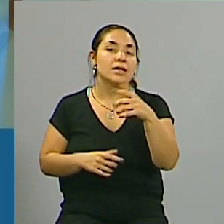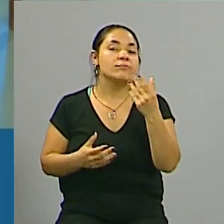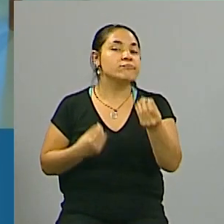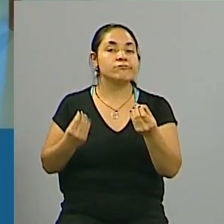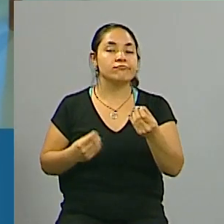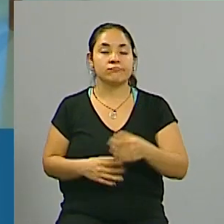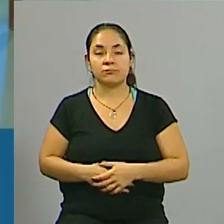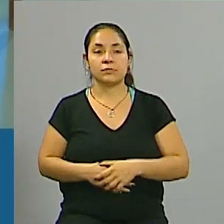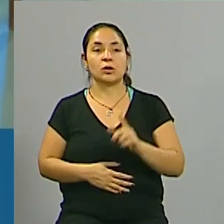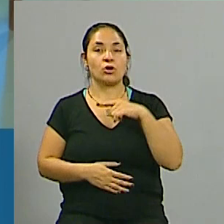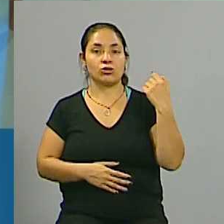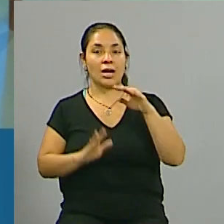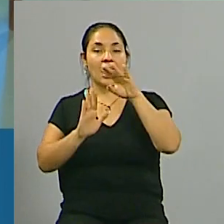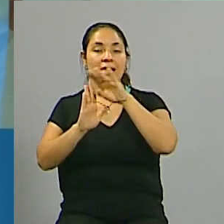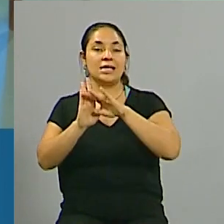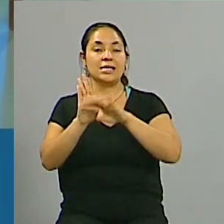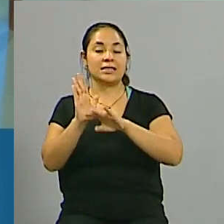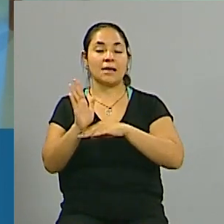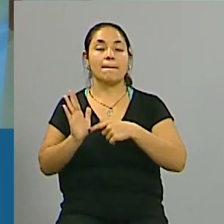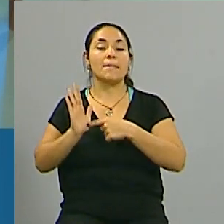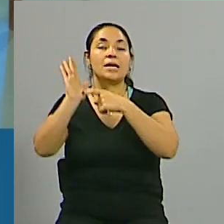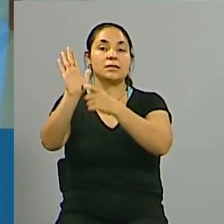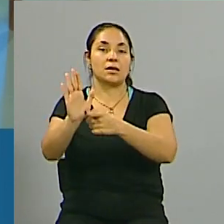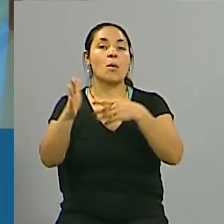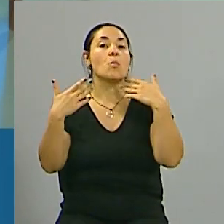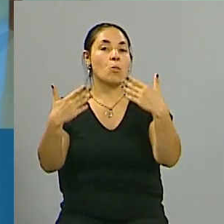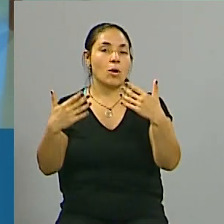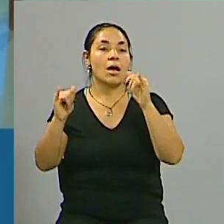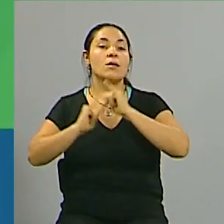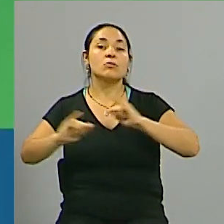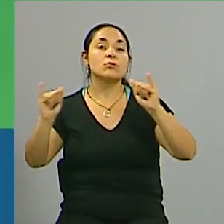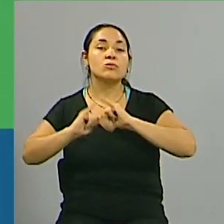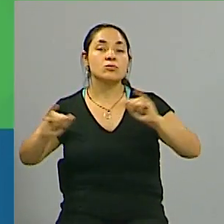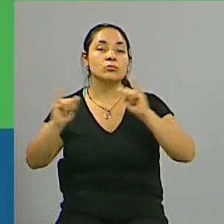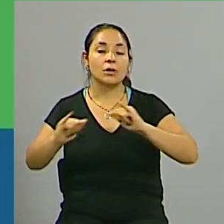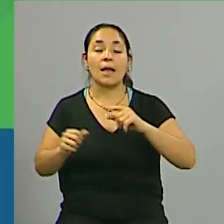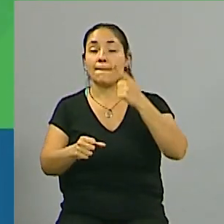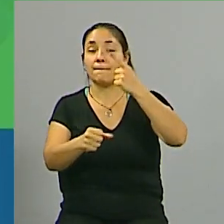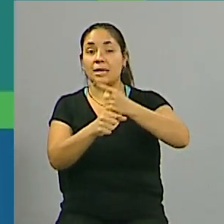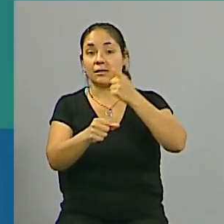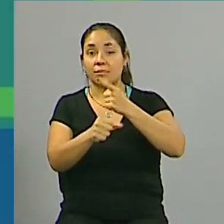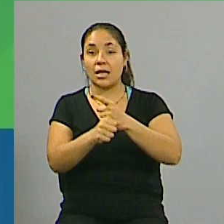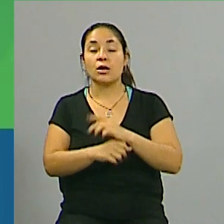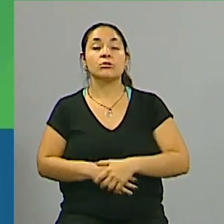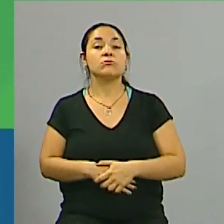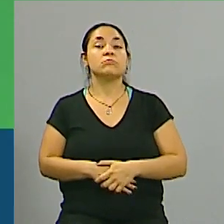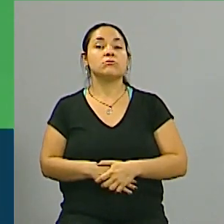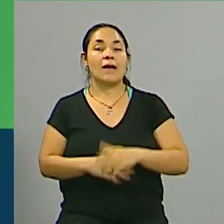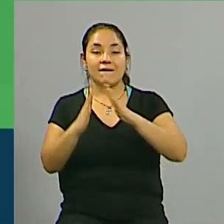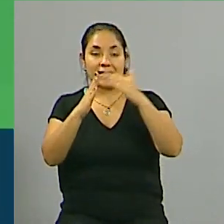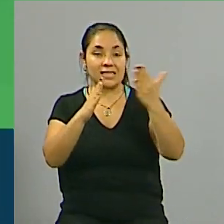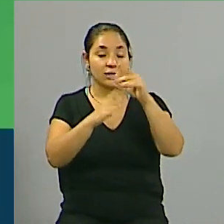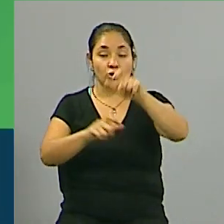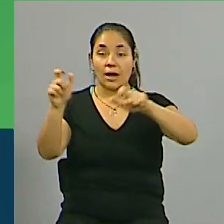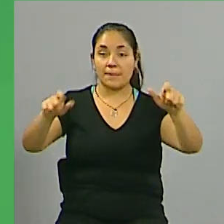la presentación del ISTE y cuando se nos habilitó a caminar con la campaña, lo primero fue capacitar a los vecinos de la